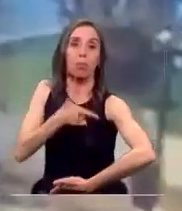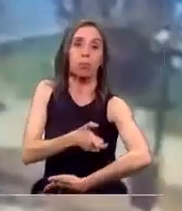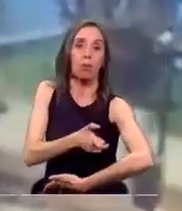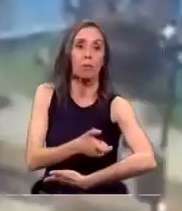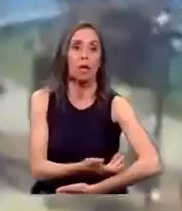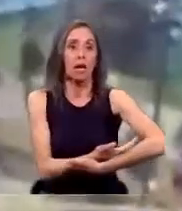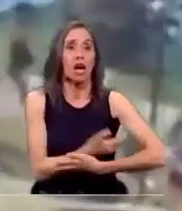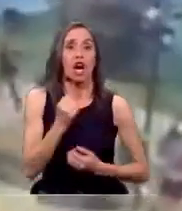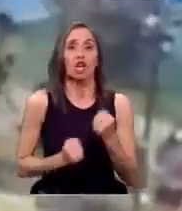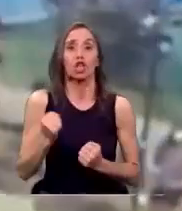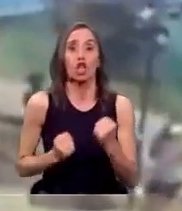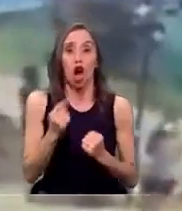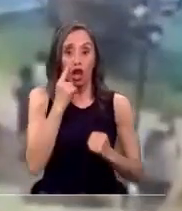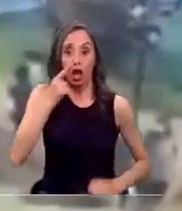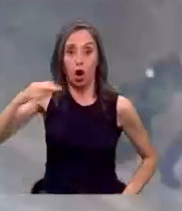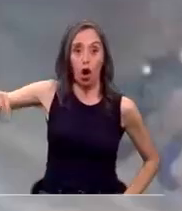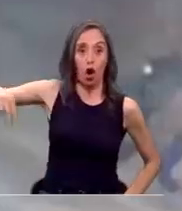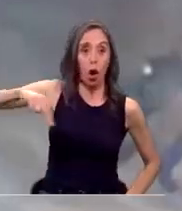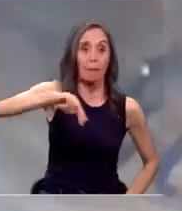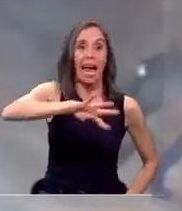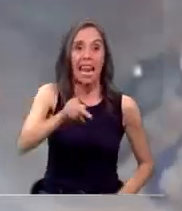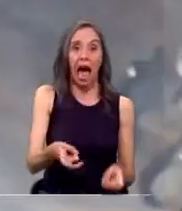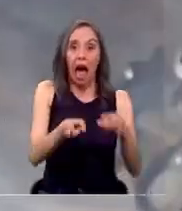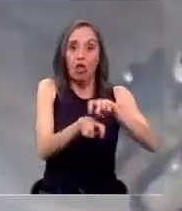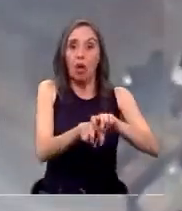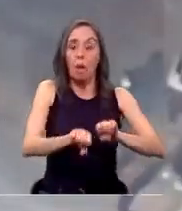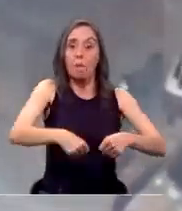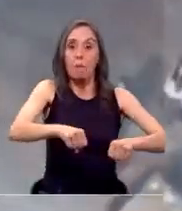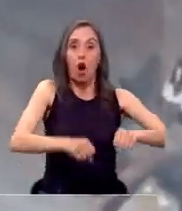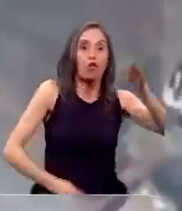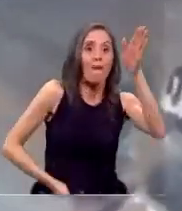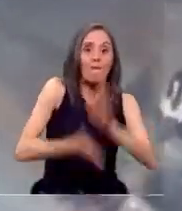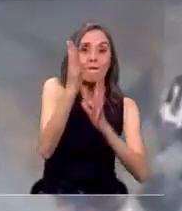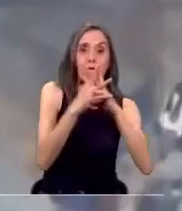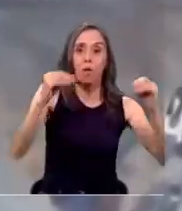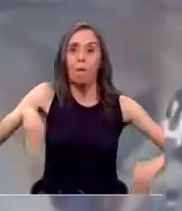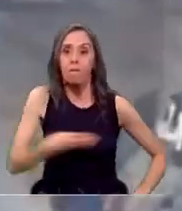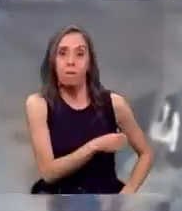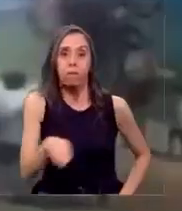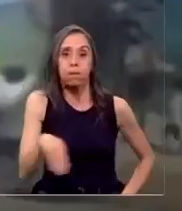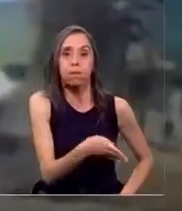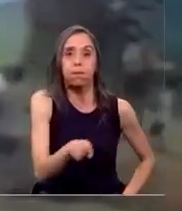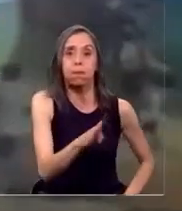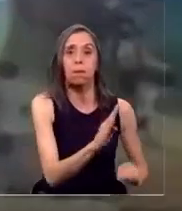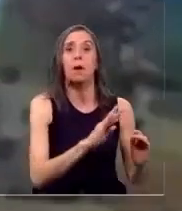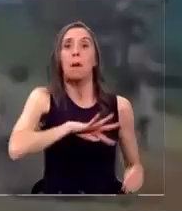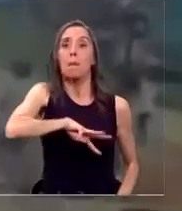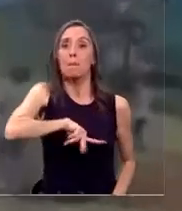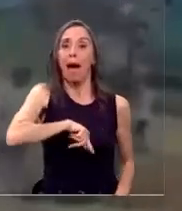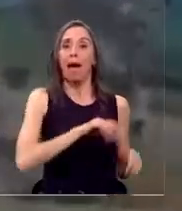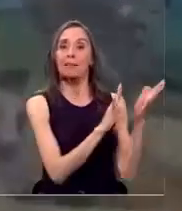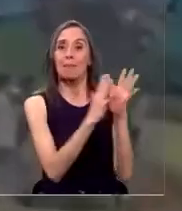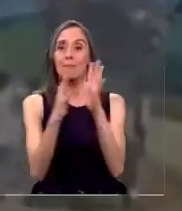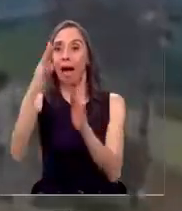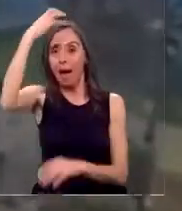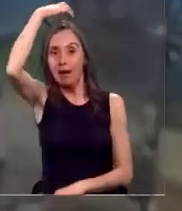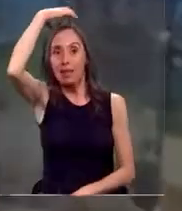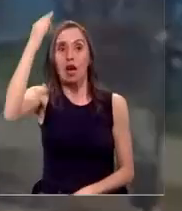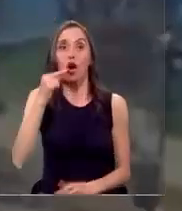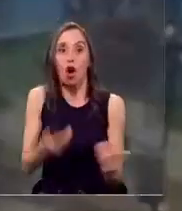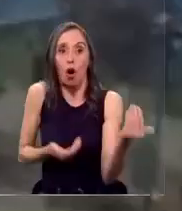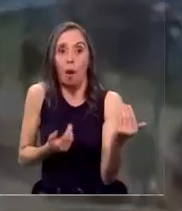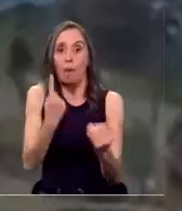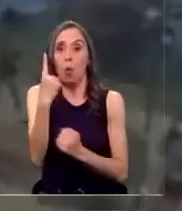En brazos y cuando los 12 delincuentes que iban arriba de una moto escapaban internándose por el Parque Los Reyes. Marco cargaba a su hijo